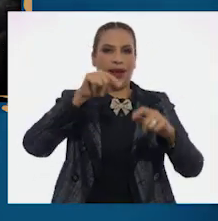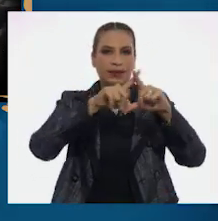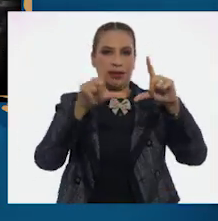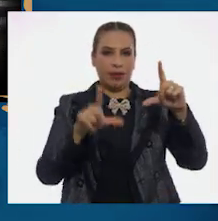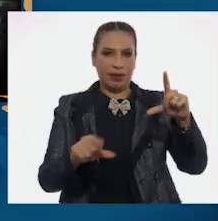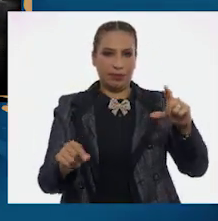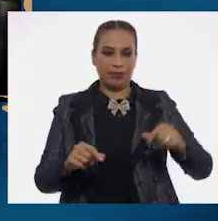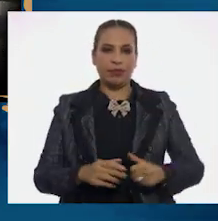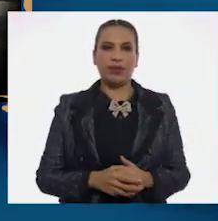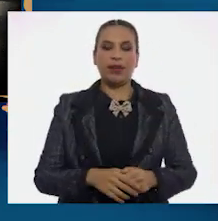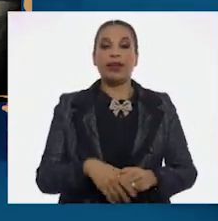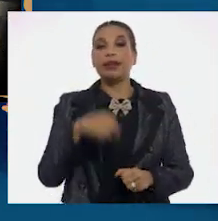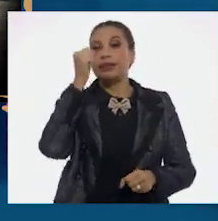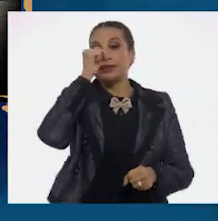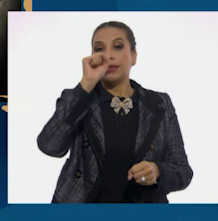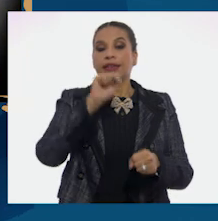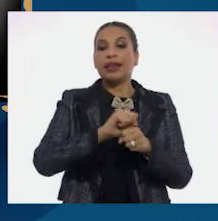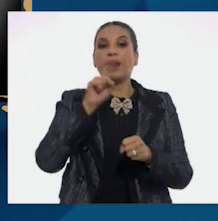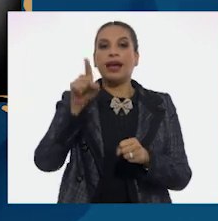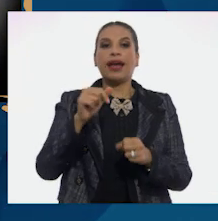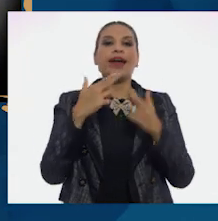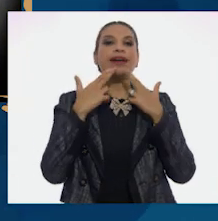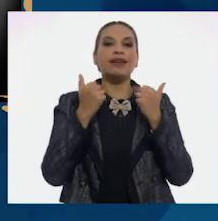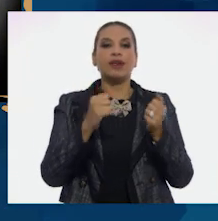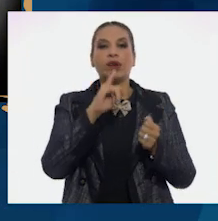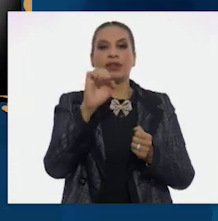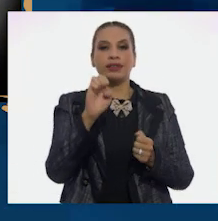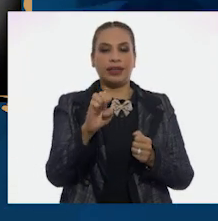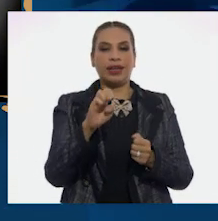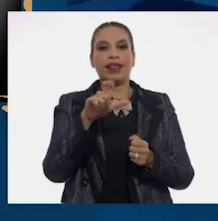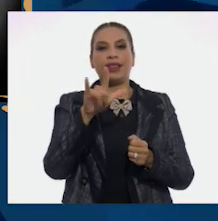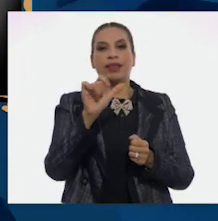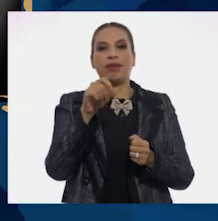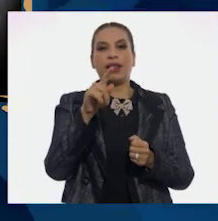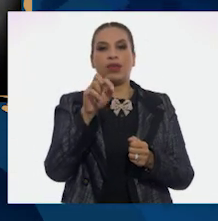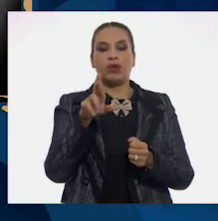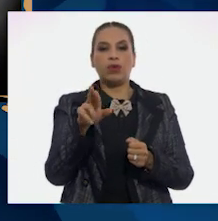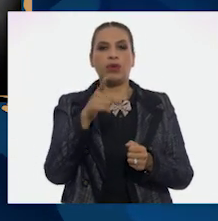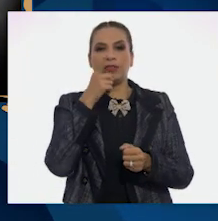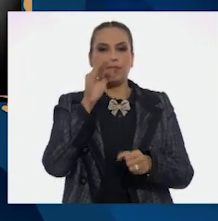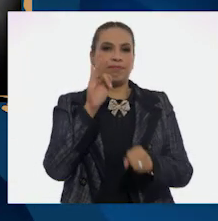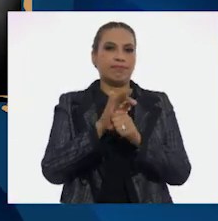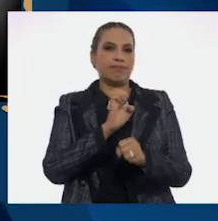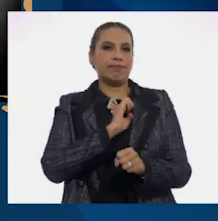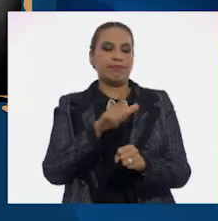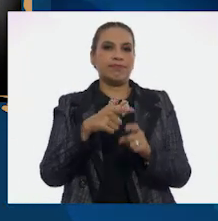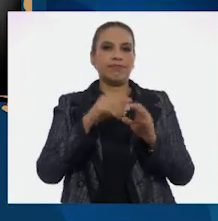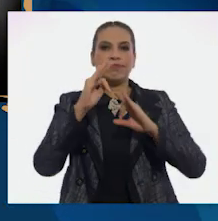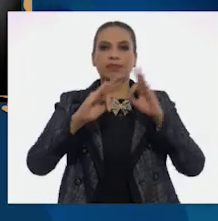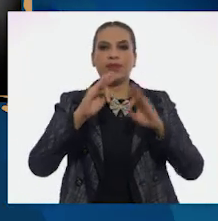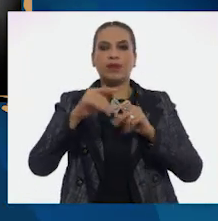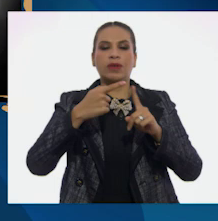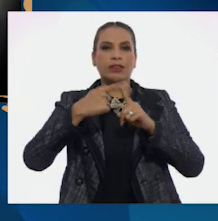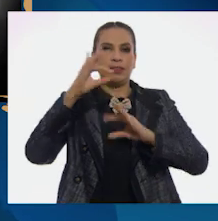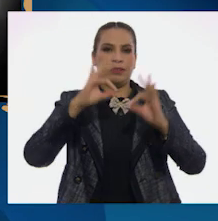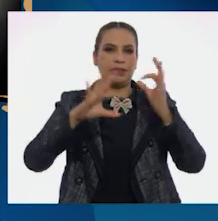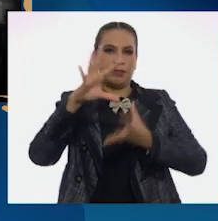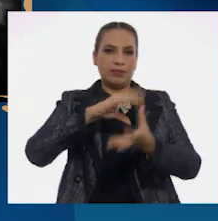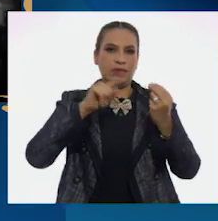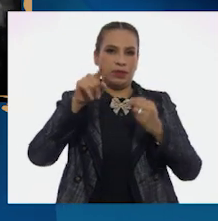país. El secretario de Hacienda, José Yves Limantour, favoreció especialmente los tratos financieros con